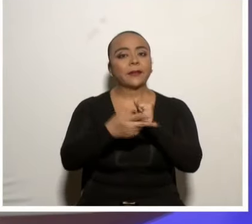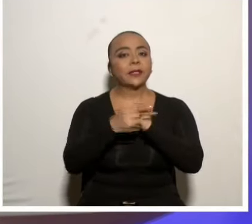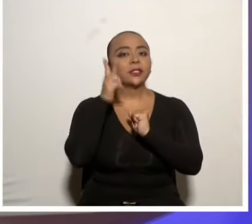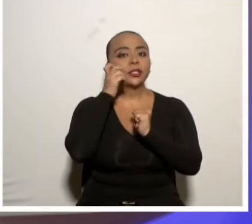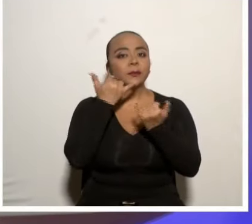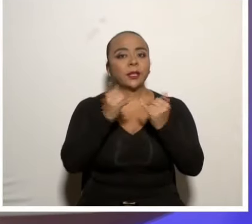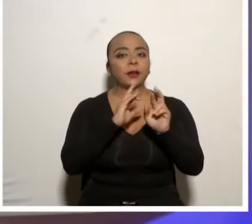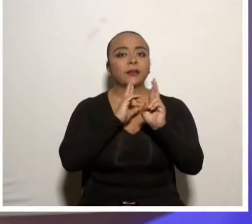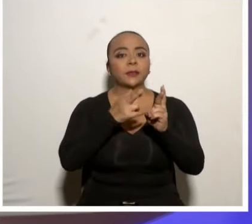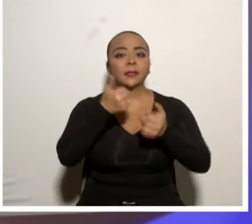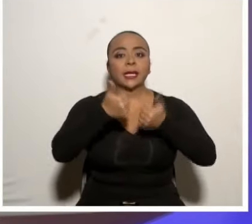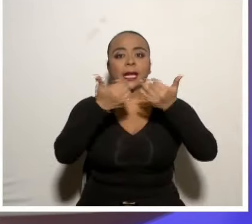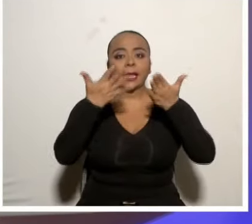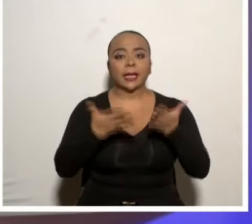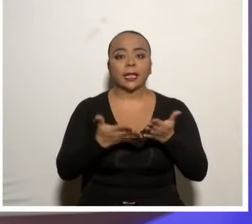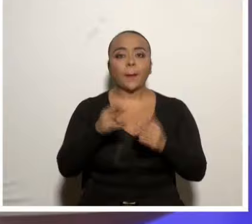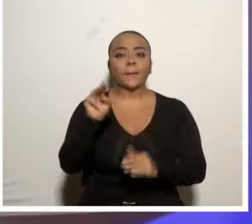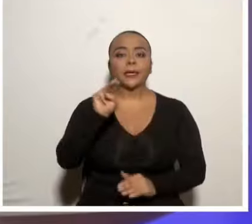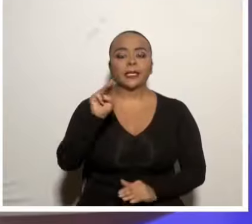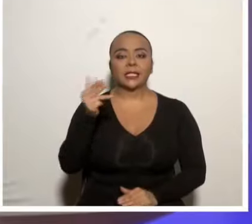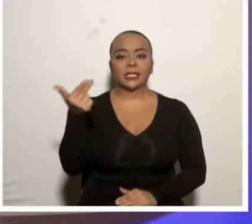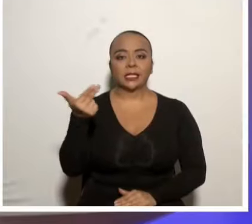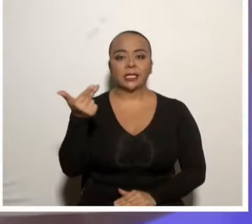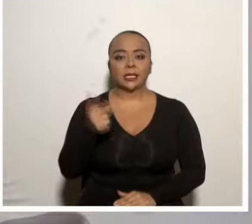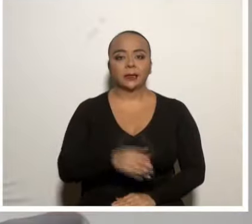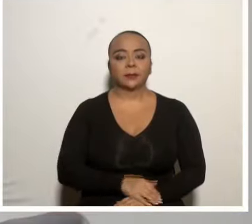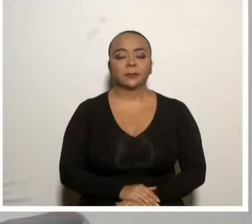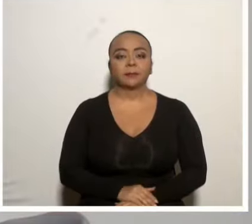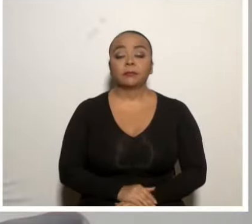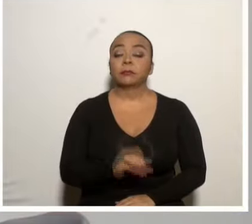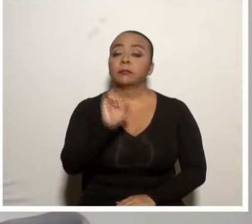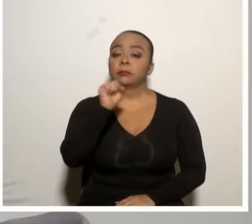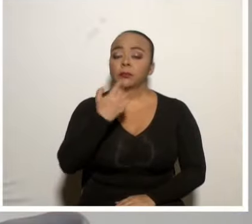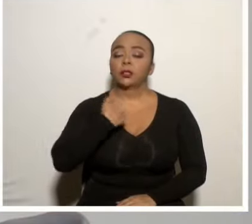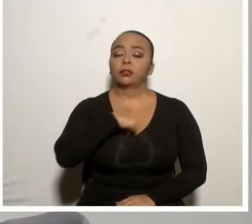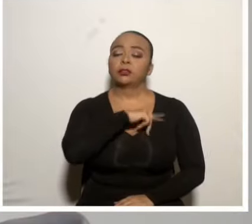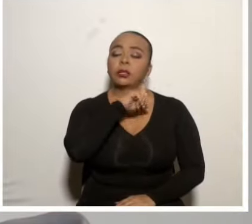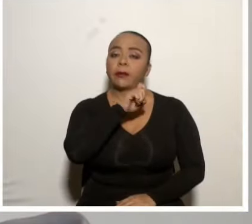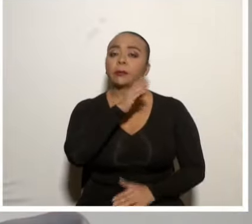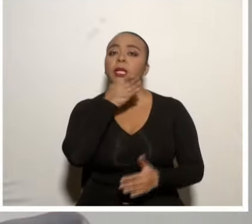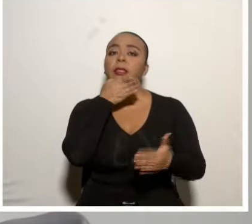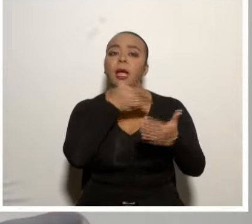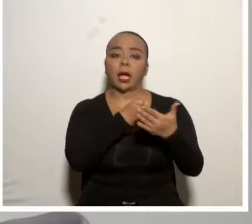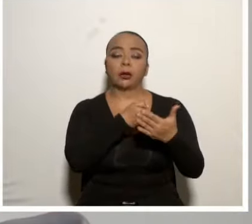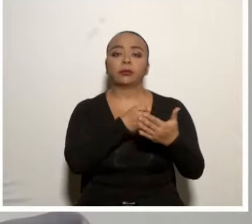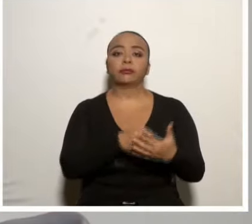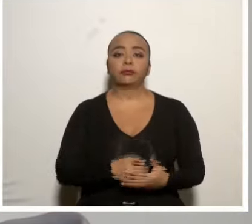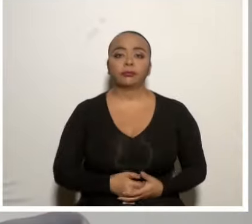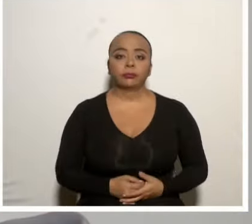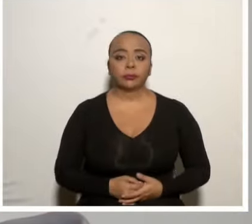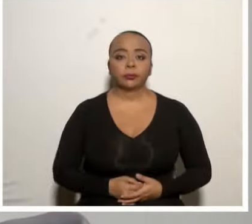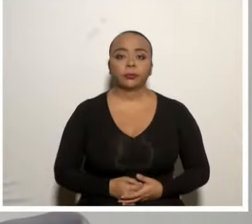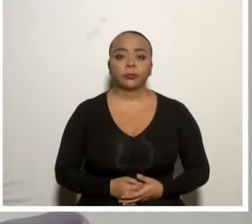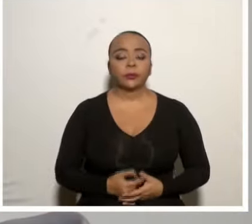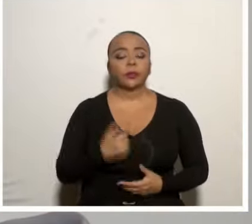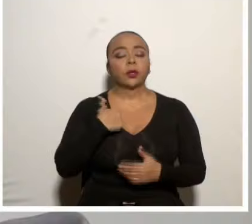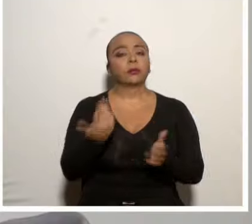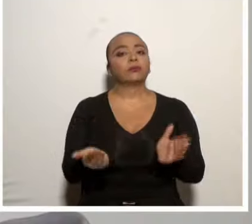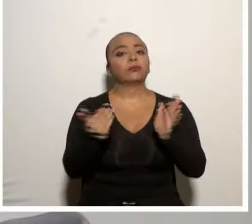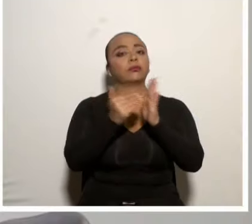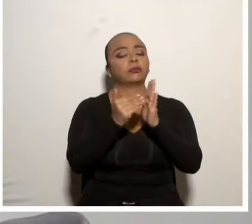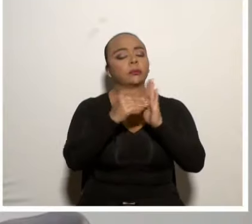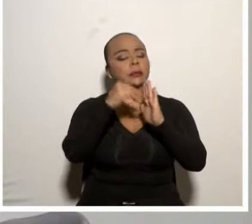la respuesta del candidato Martín Chinchilla. Definitivamente tenemos que atacarlo, yo vuelvo a las